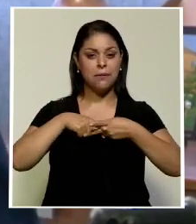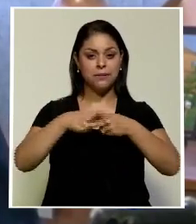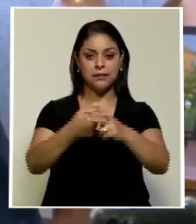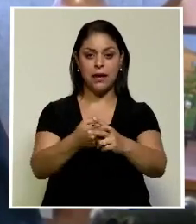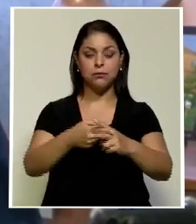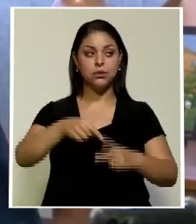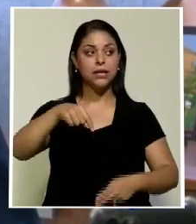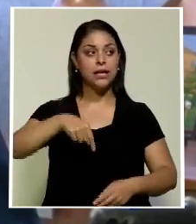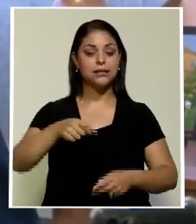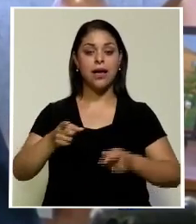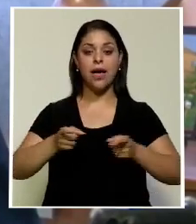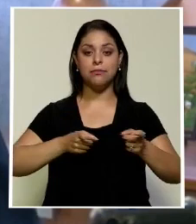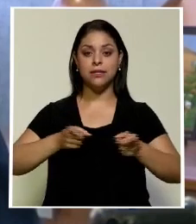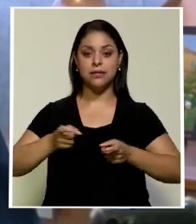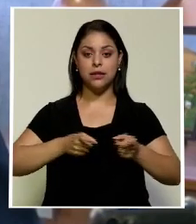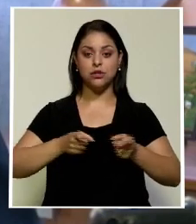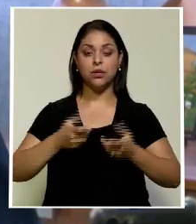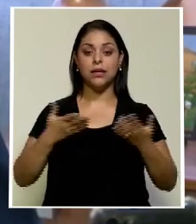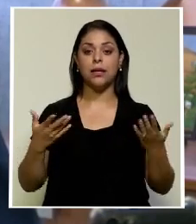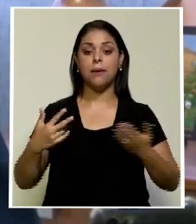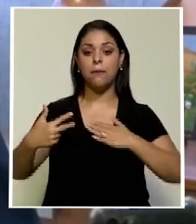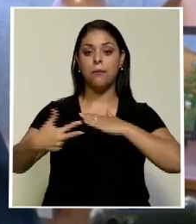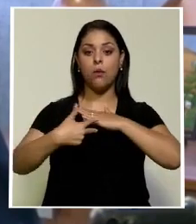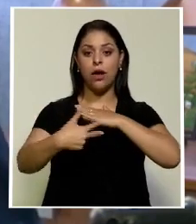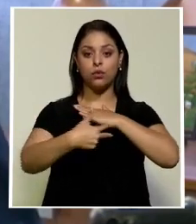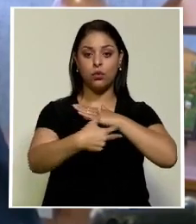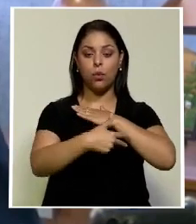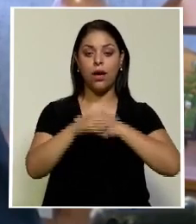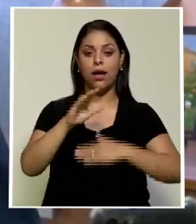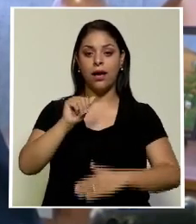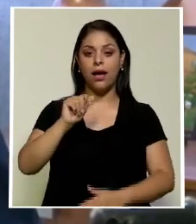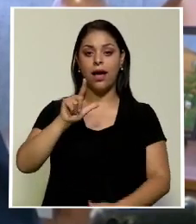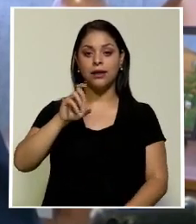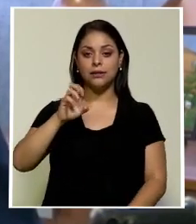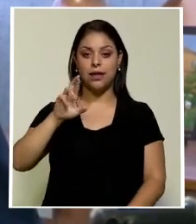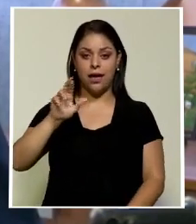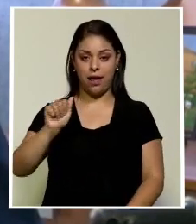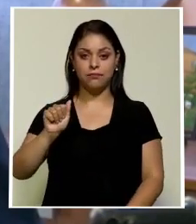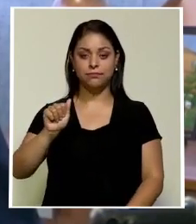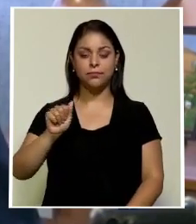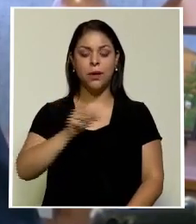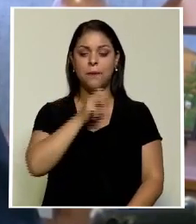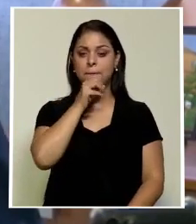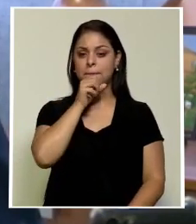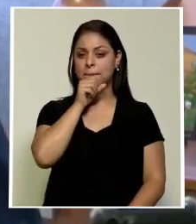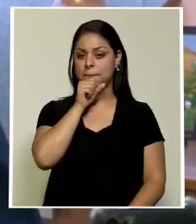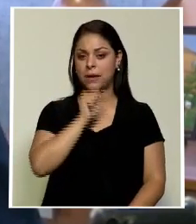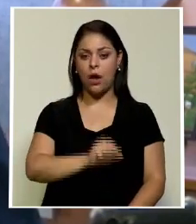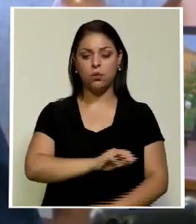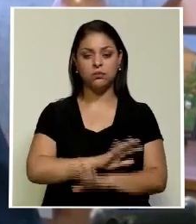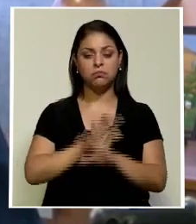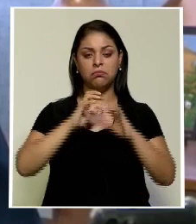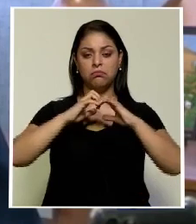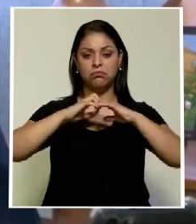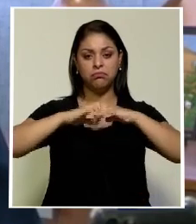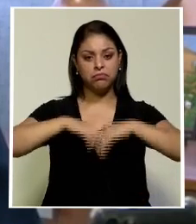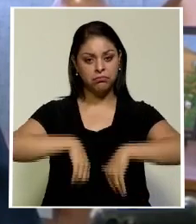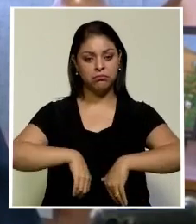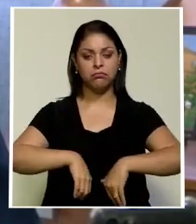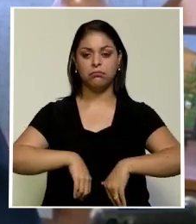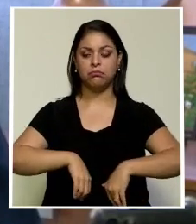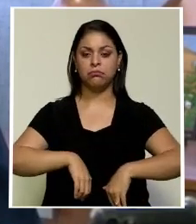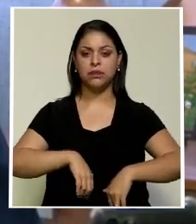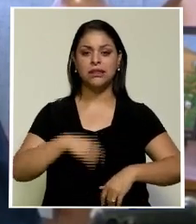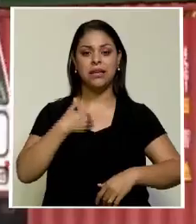administración, de que el puerto de Caldera está obsoleto, está colapsado y está